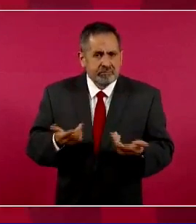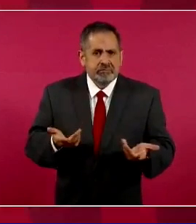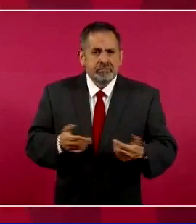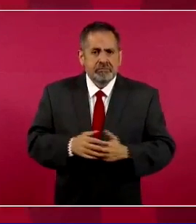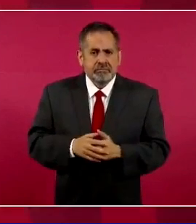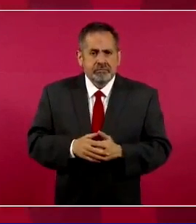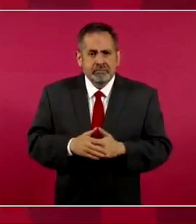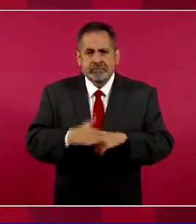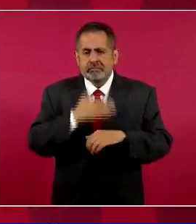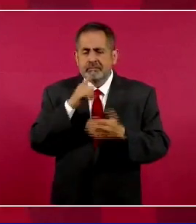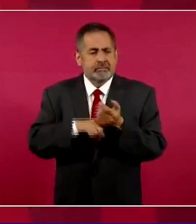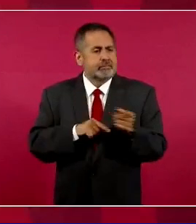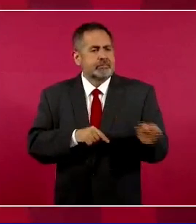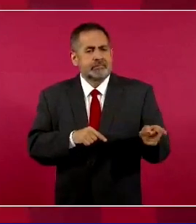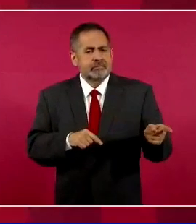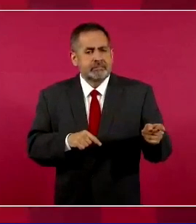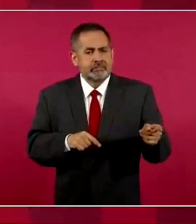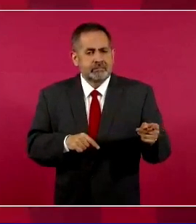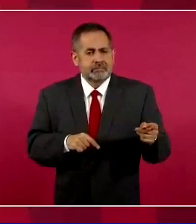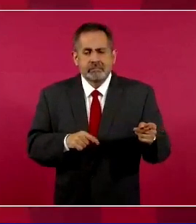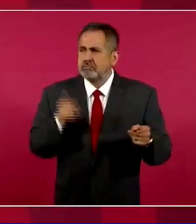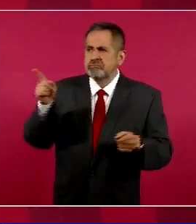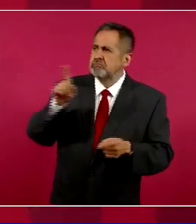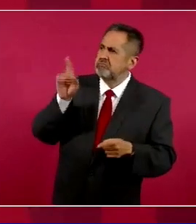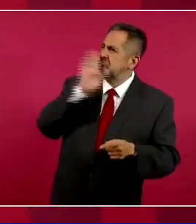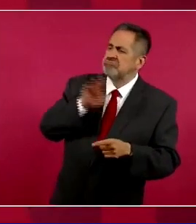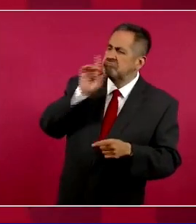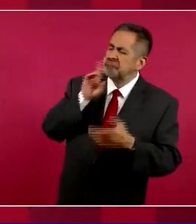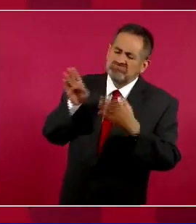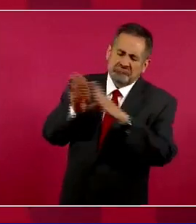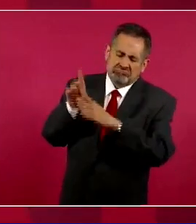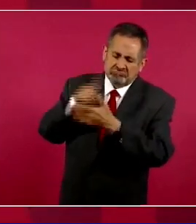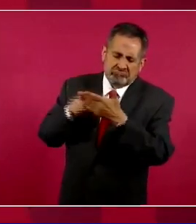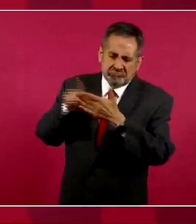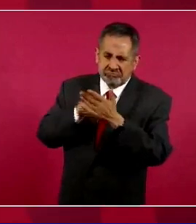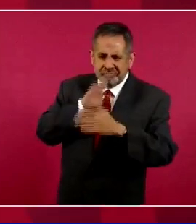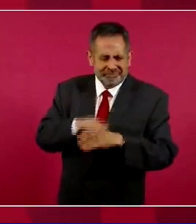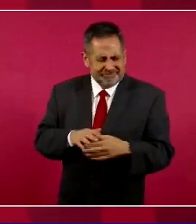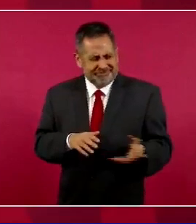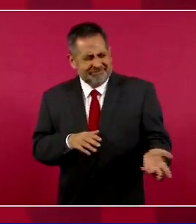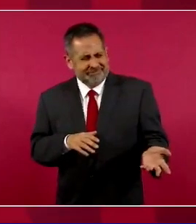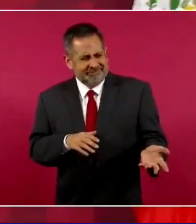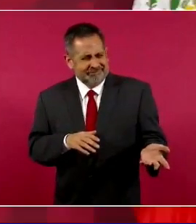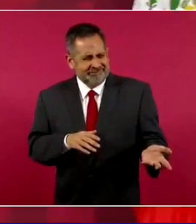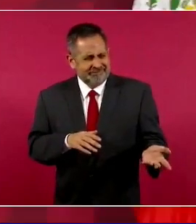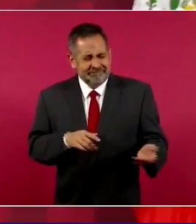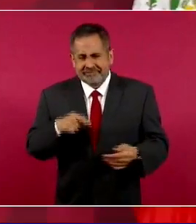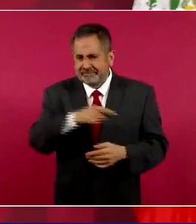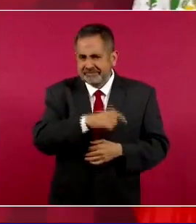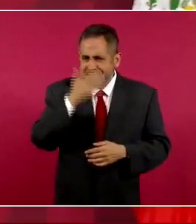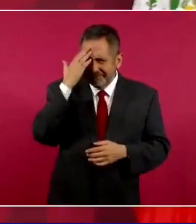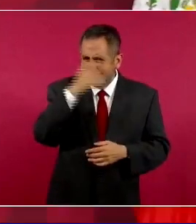¿Por qué la censura? ¿Que no conocen la historia